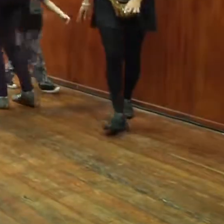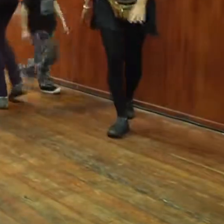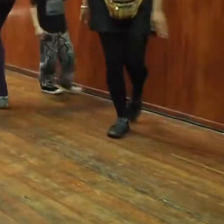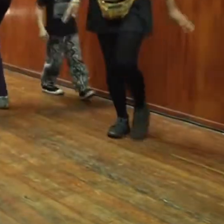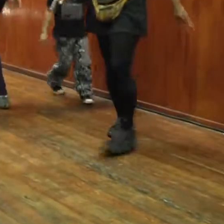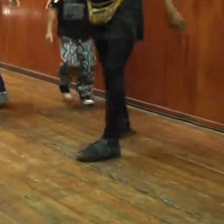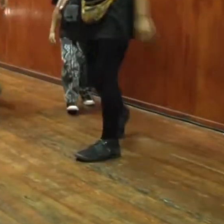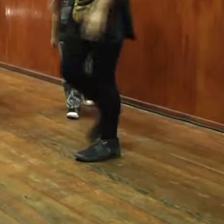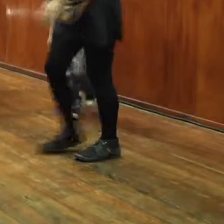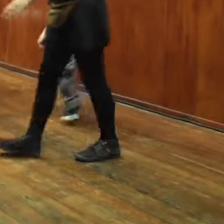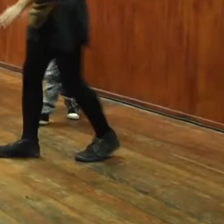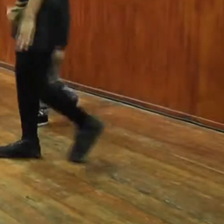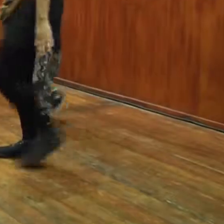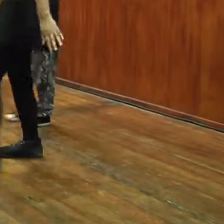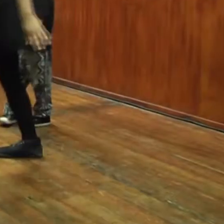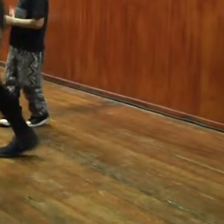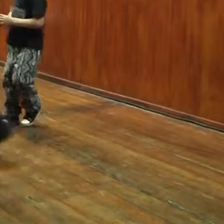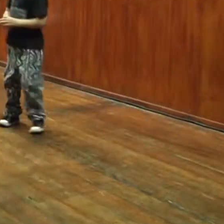saludan a compañeros.